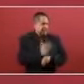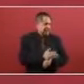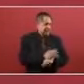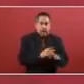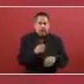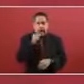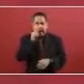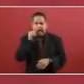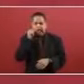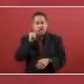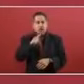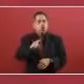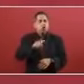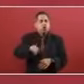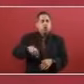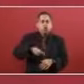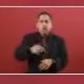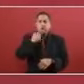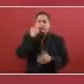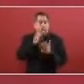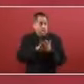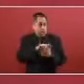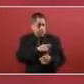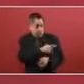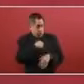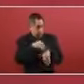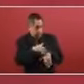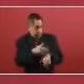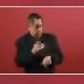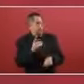y lo repito, no somos leguleyos.